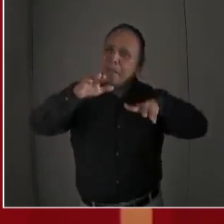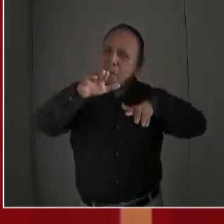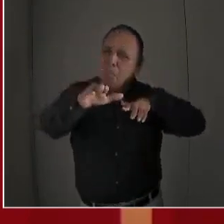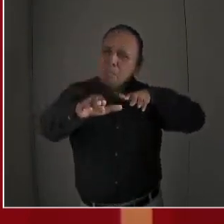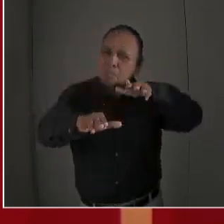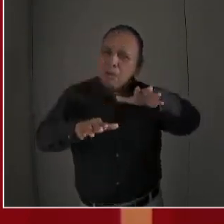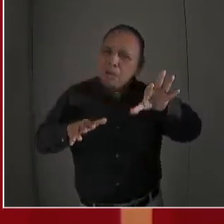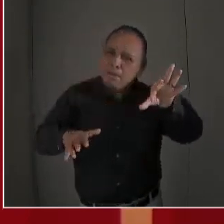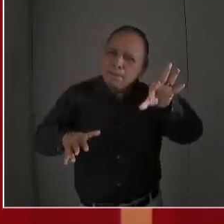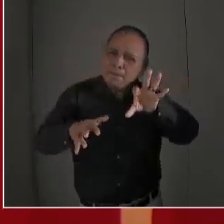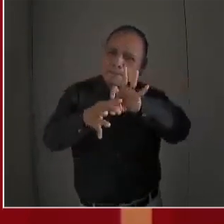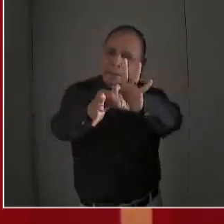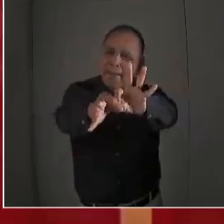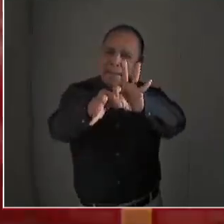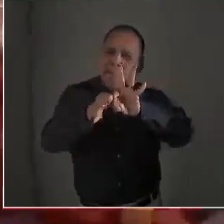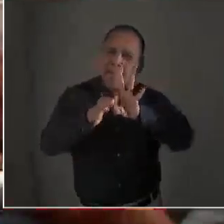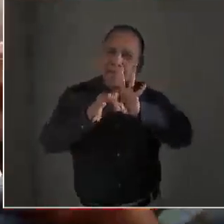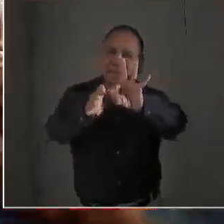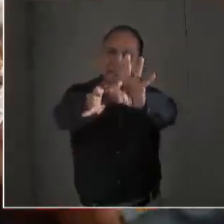juntos.